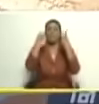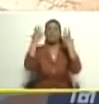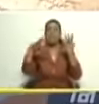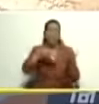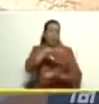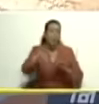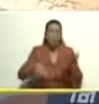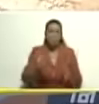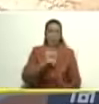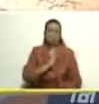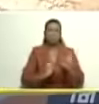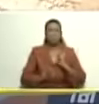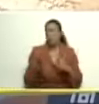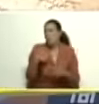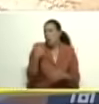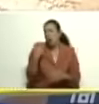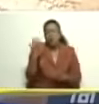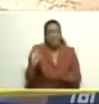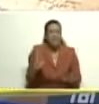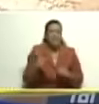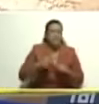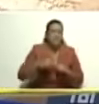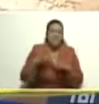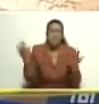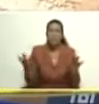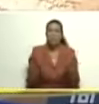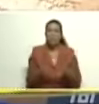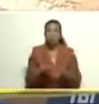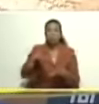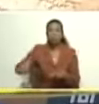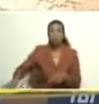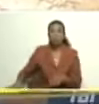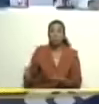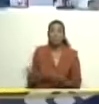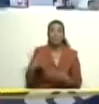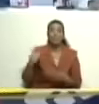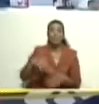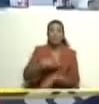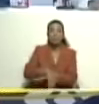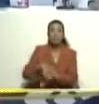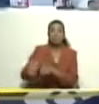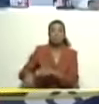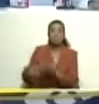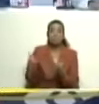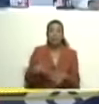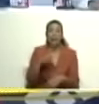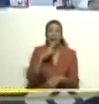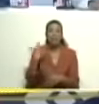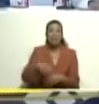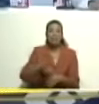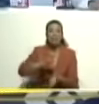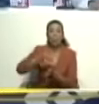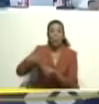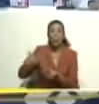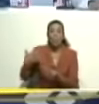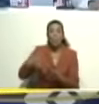problema, bacteria, cualquier otro, vamos a sacarlo de aquí porque si no va cotizándose en la bolsa